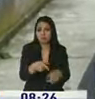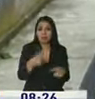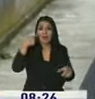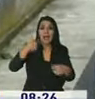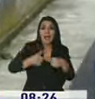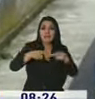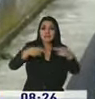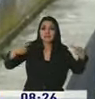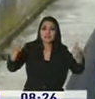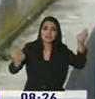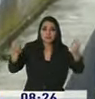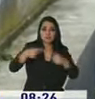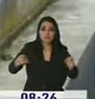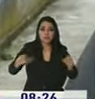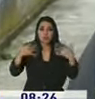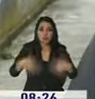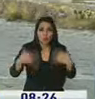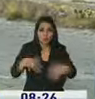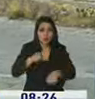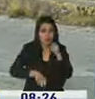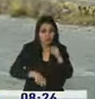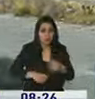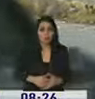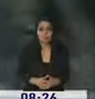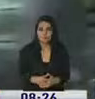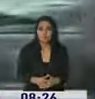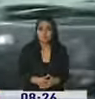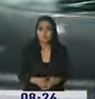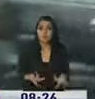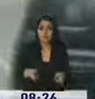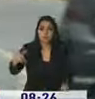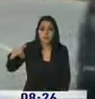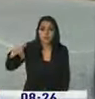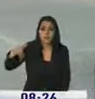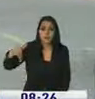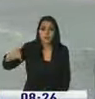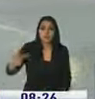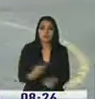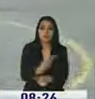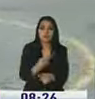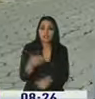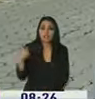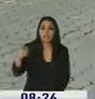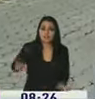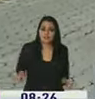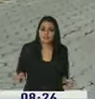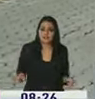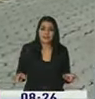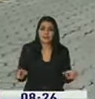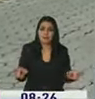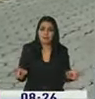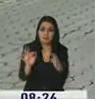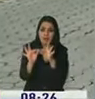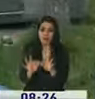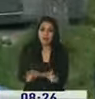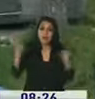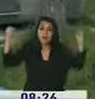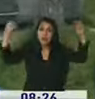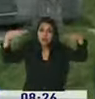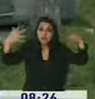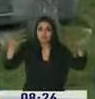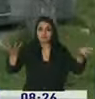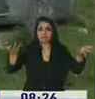no hubo muchos daños. El peligro incluye a los peatones. La calle no cuenta con veredas decentes y la iluminación es